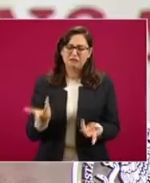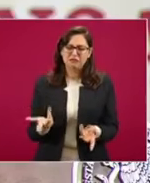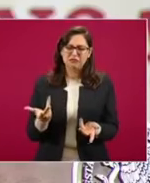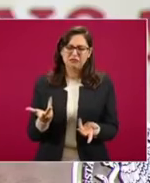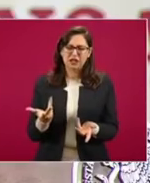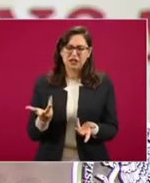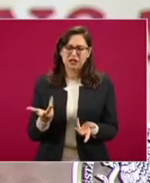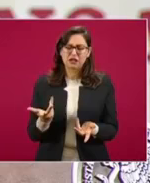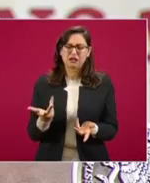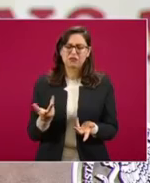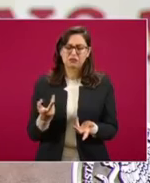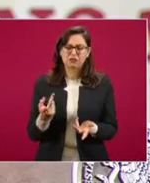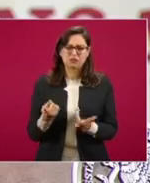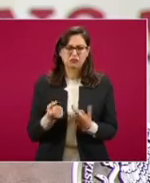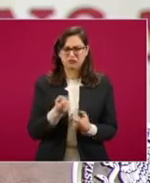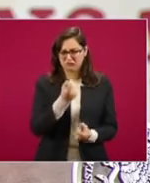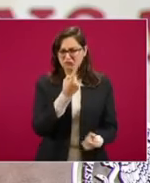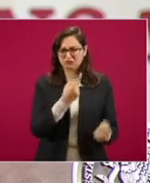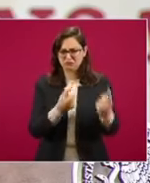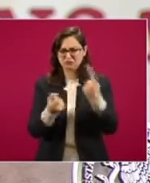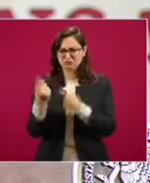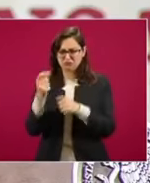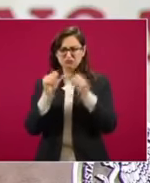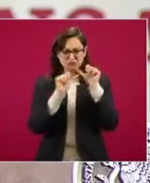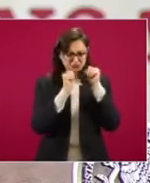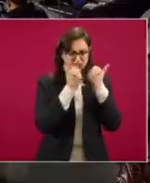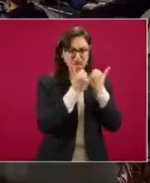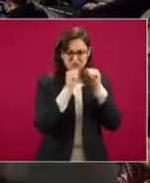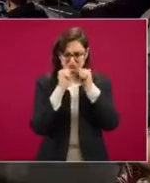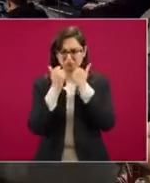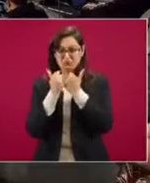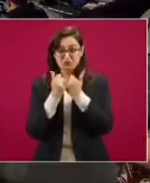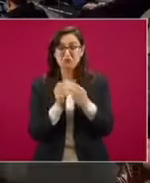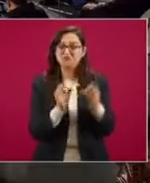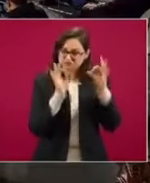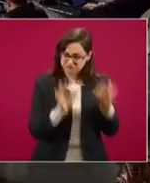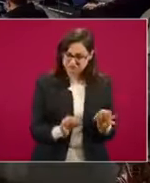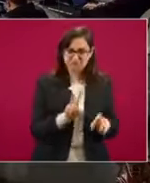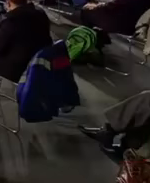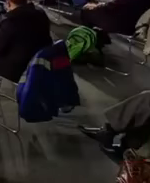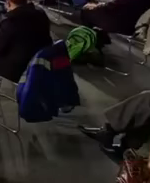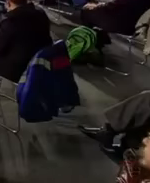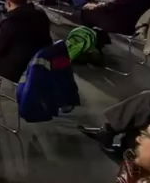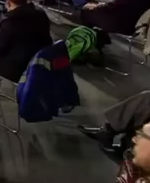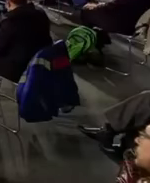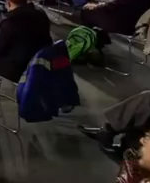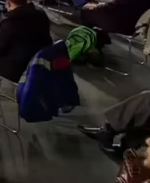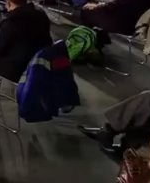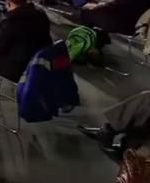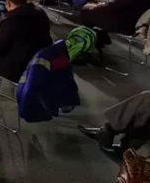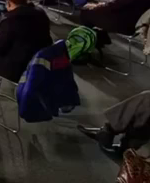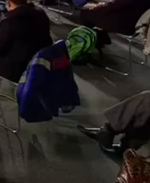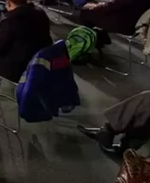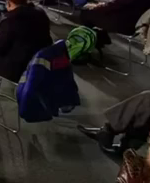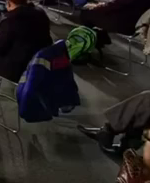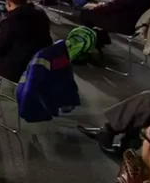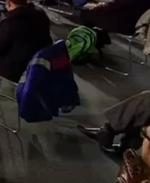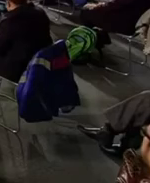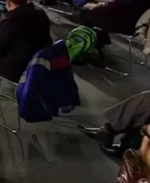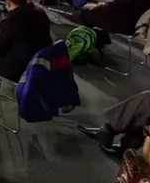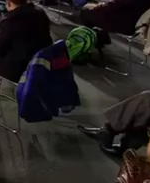este asociaciones No gubernamentales de verdad independientes